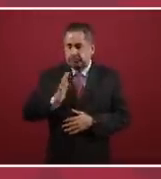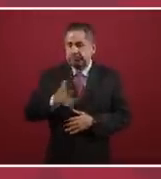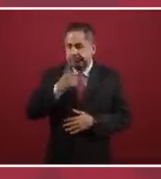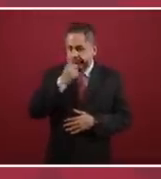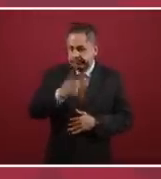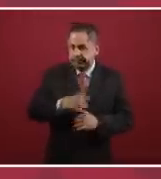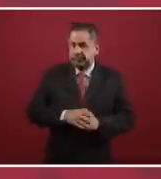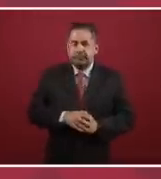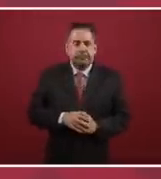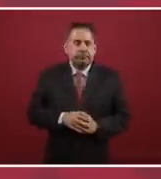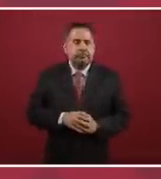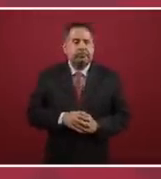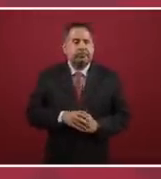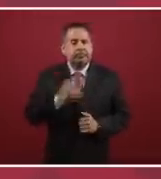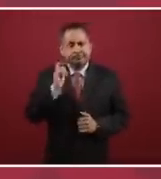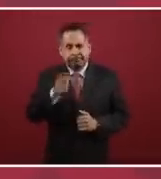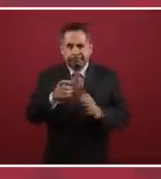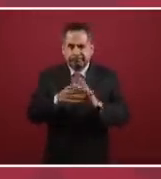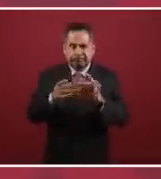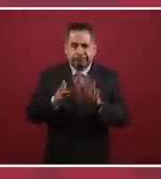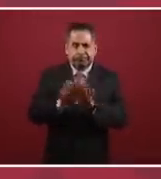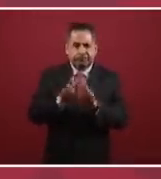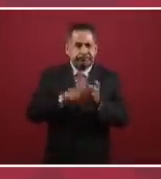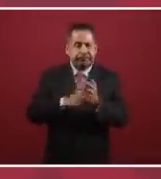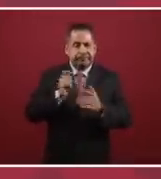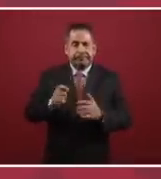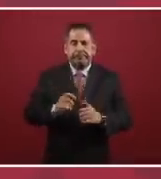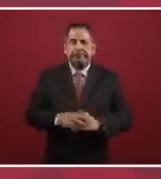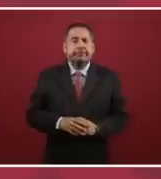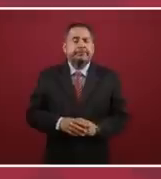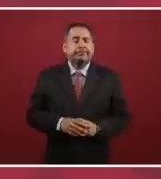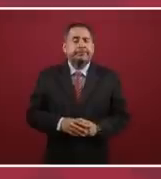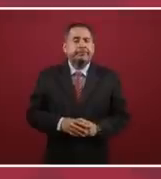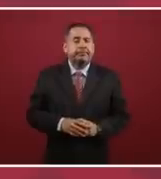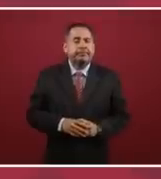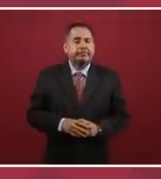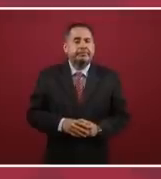en otros casos y en otras ocasiones,